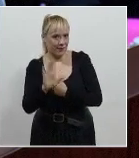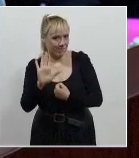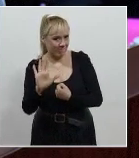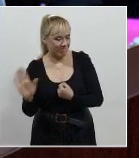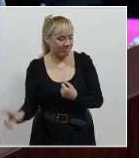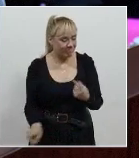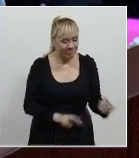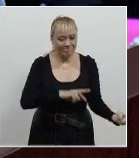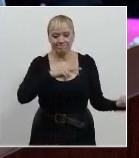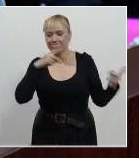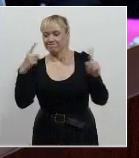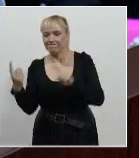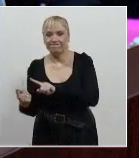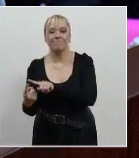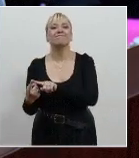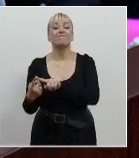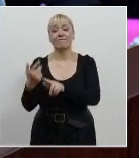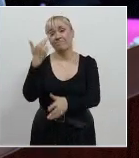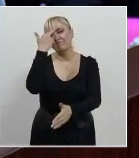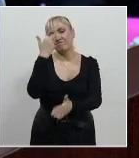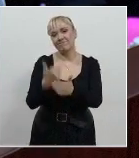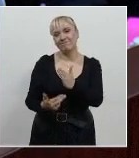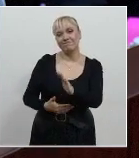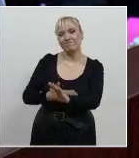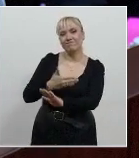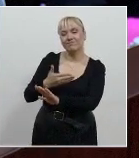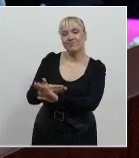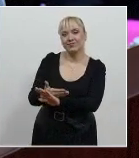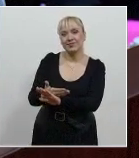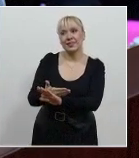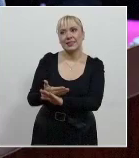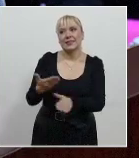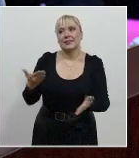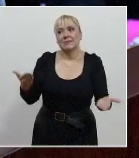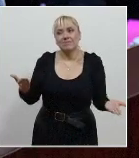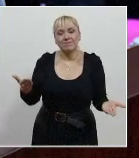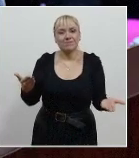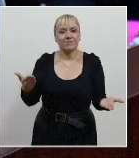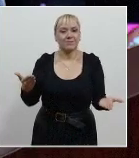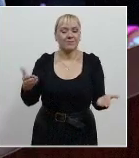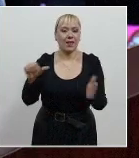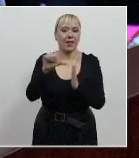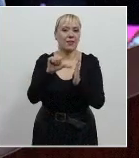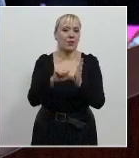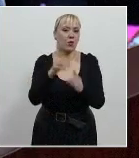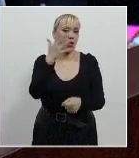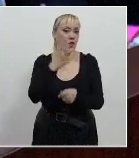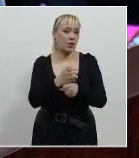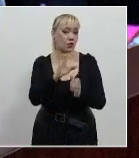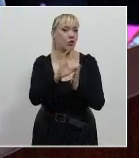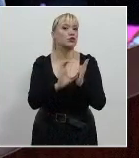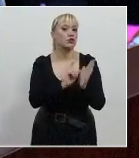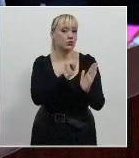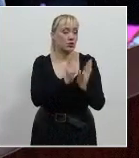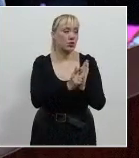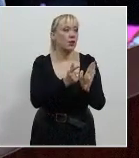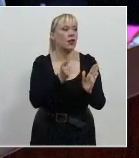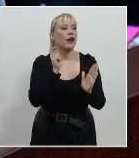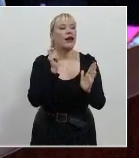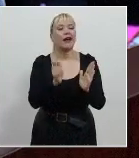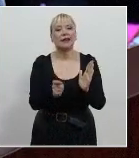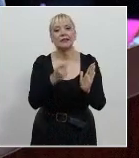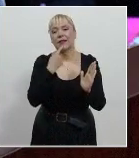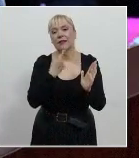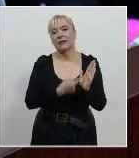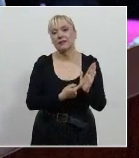es precisamente la violación o la afectación al artículo 5º constitucional, que tiene que ver